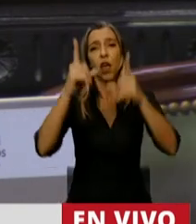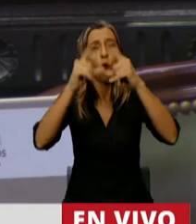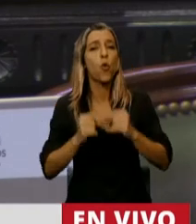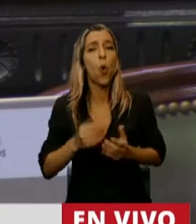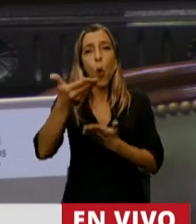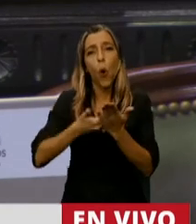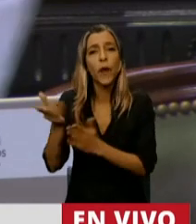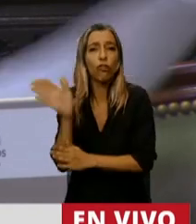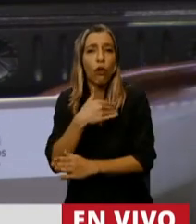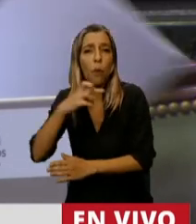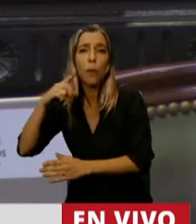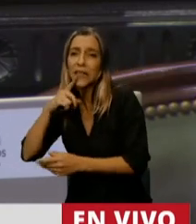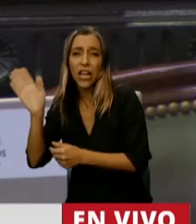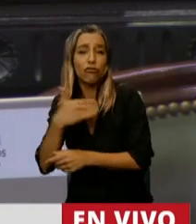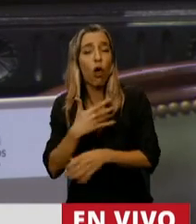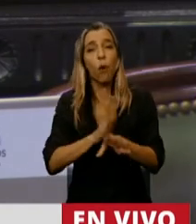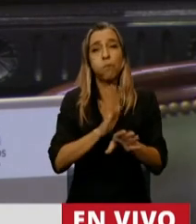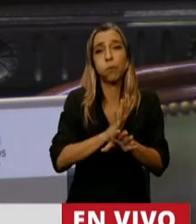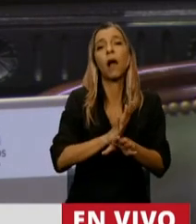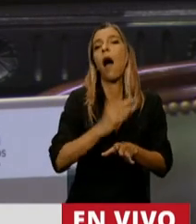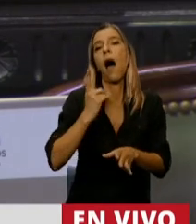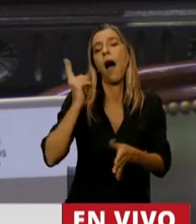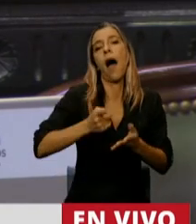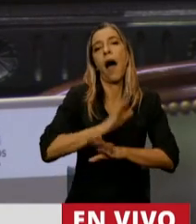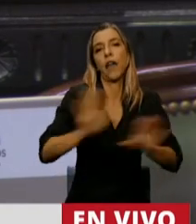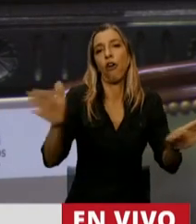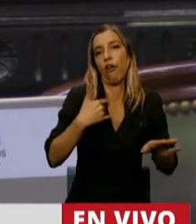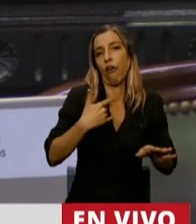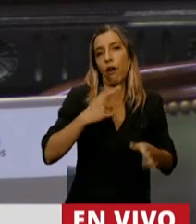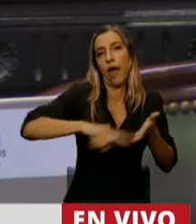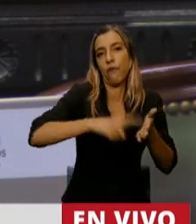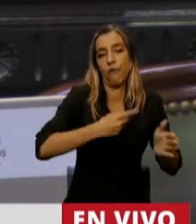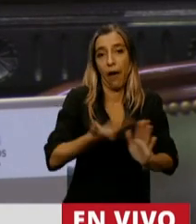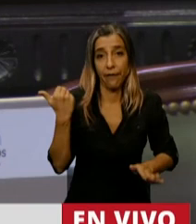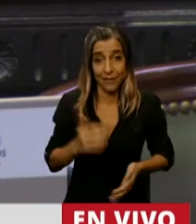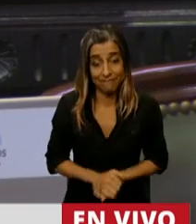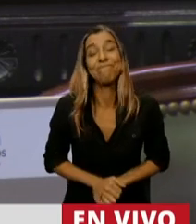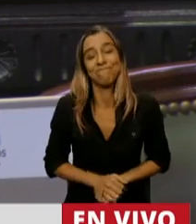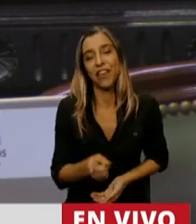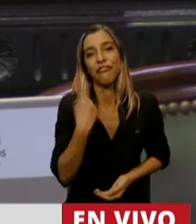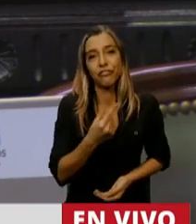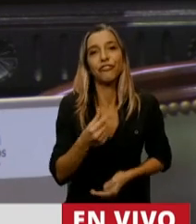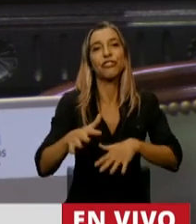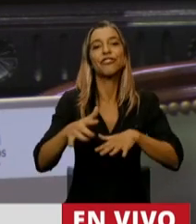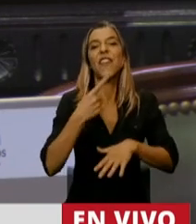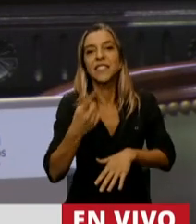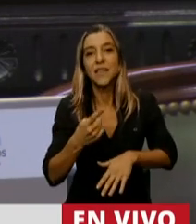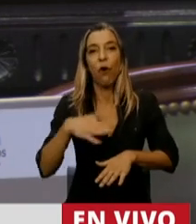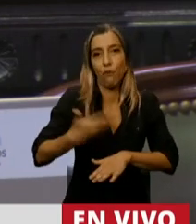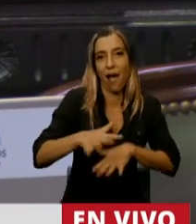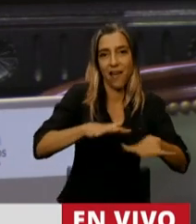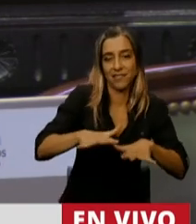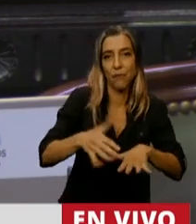PPP que estaban firmadas ahí, se dejaron sin efecto. Por eso, vaya redondeando, lo que diputado. Decimos, hacemos. Lo que prometemos,